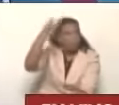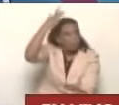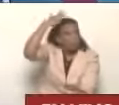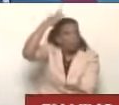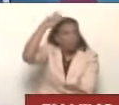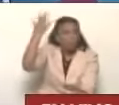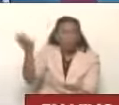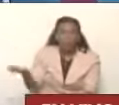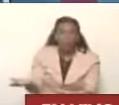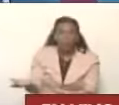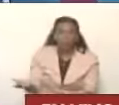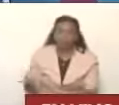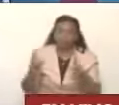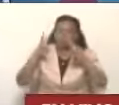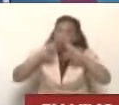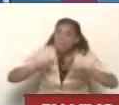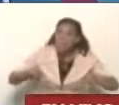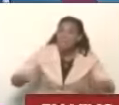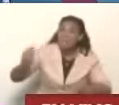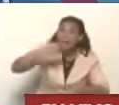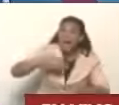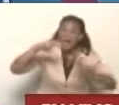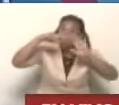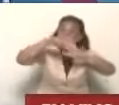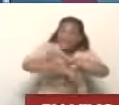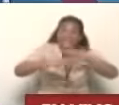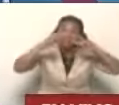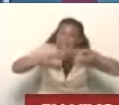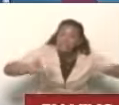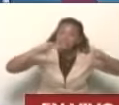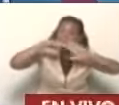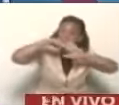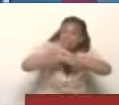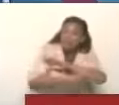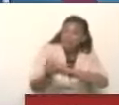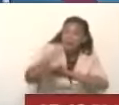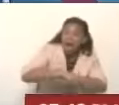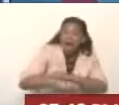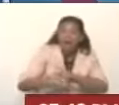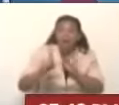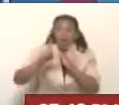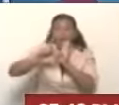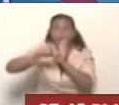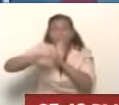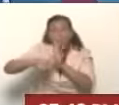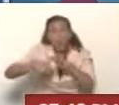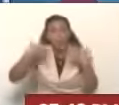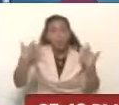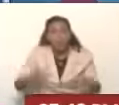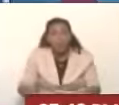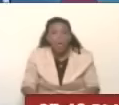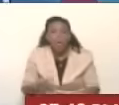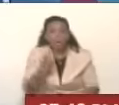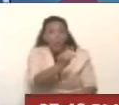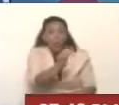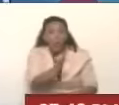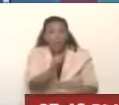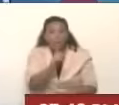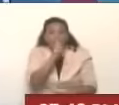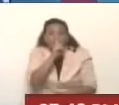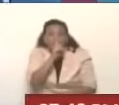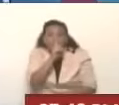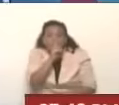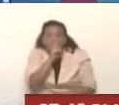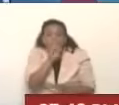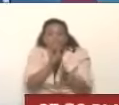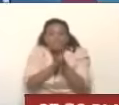Yo digo, y ahorita estamos investigando muchas cosas más. Y luego, tenían una conspiración